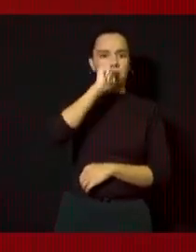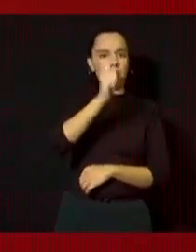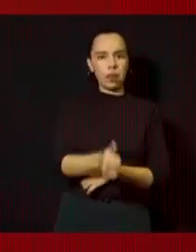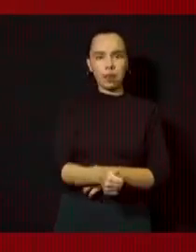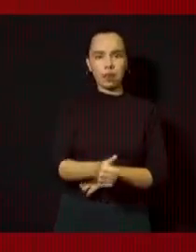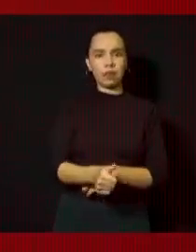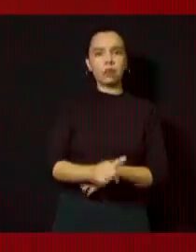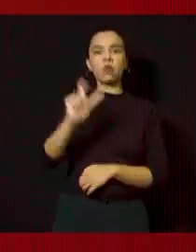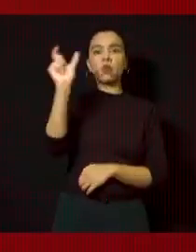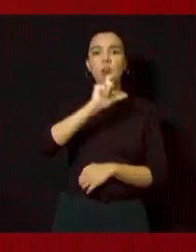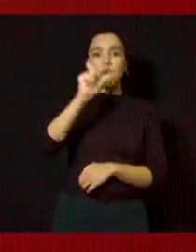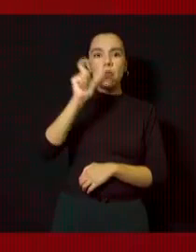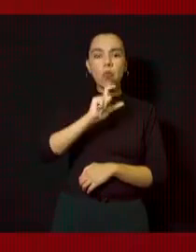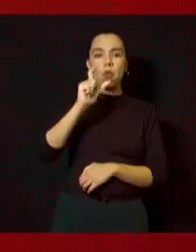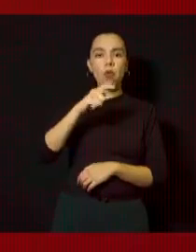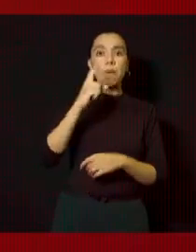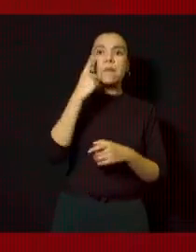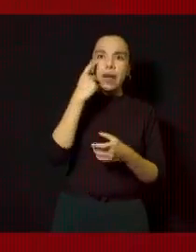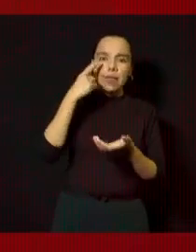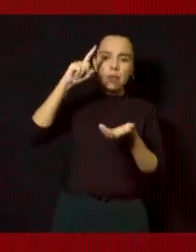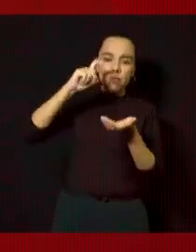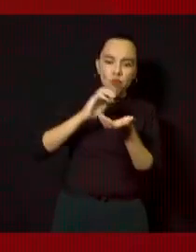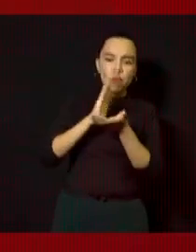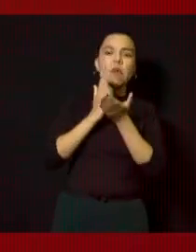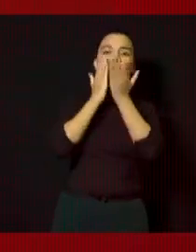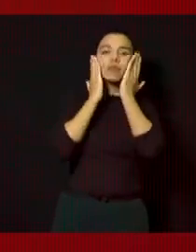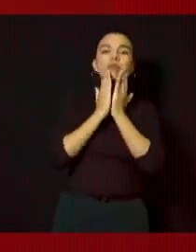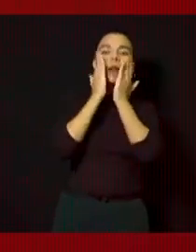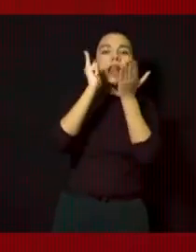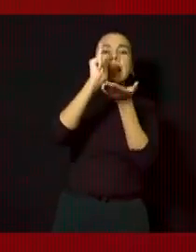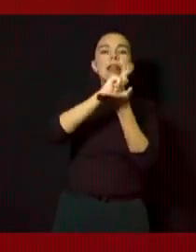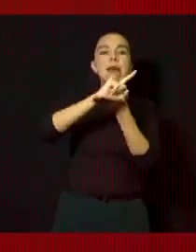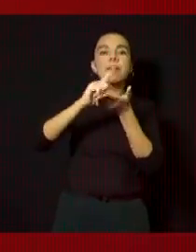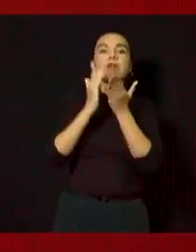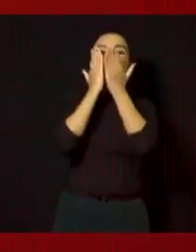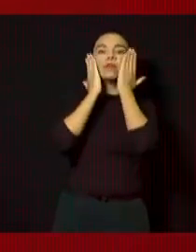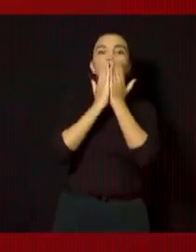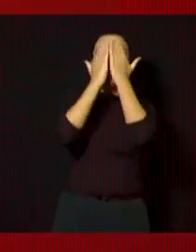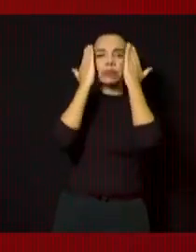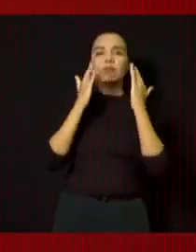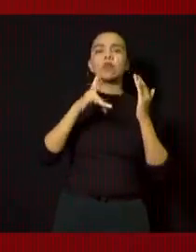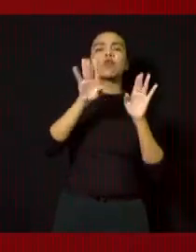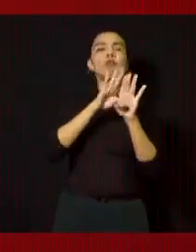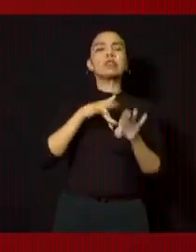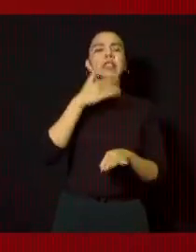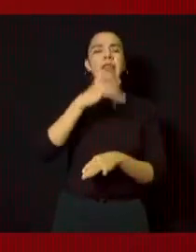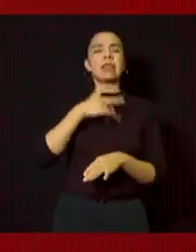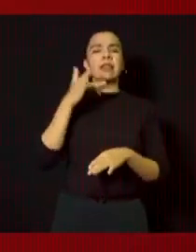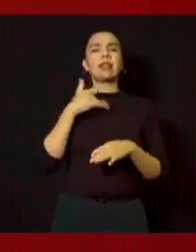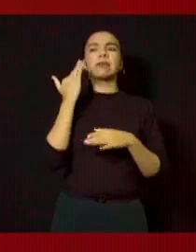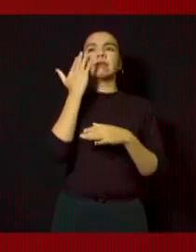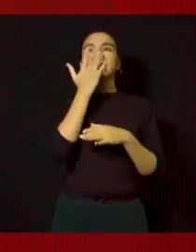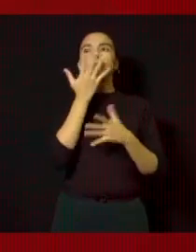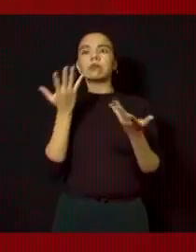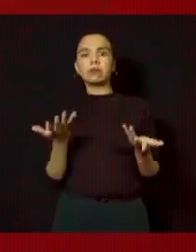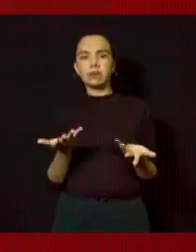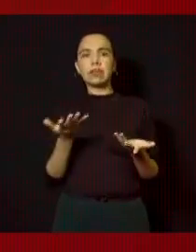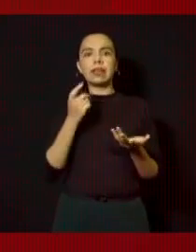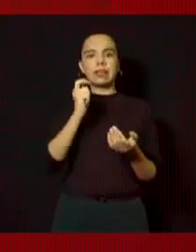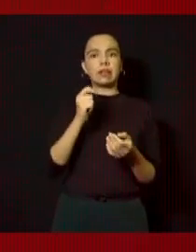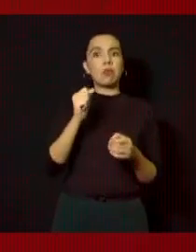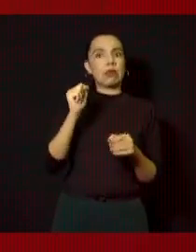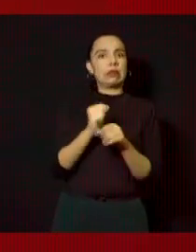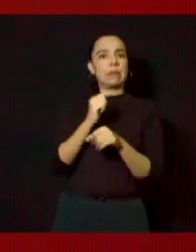de que pruebe nuestra espuma, que pruebe nuestra limpiadora, la sensación que le da, eso para nosotros ya es una puerta de